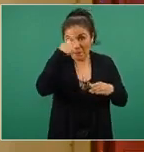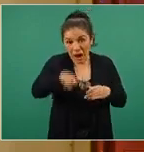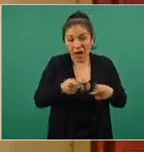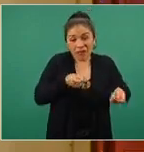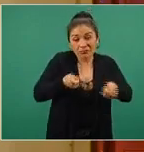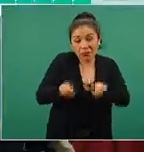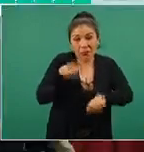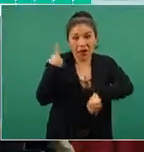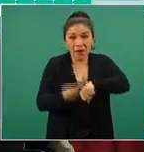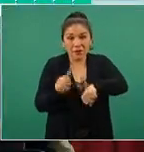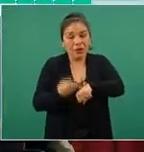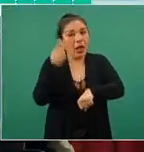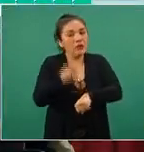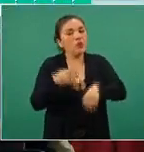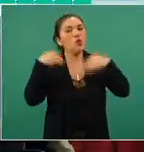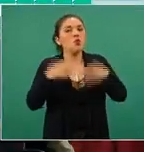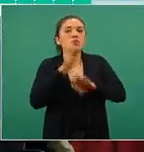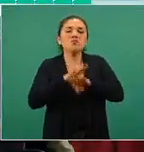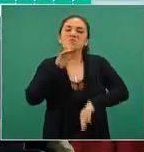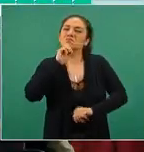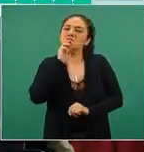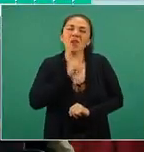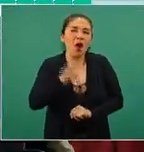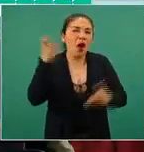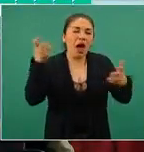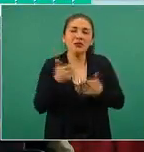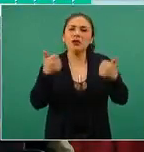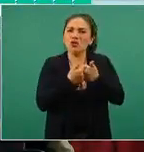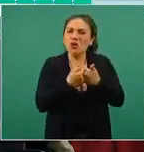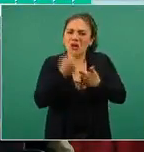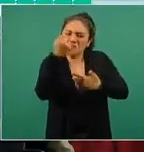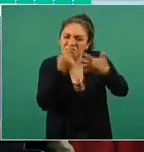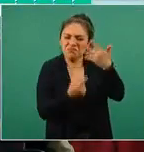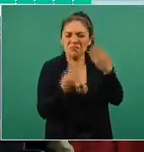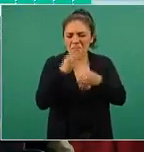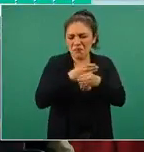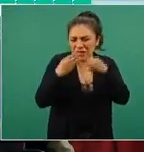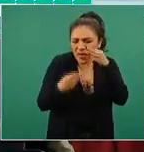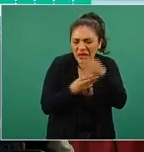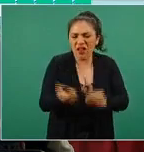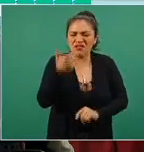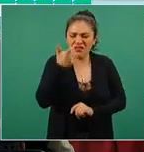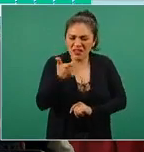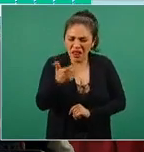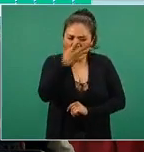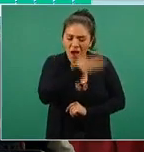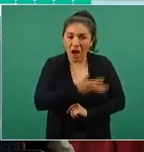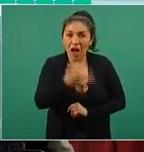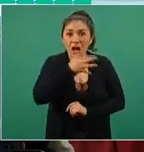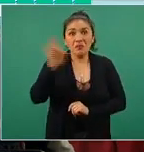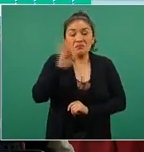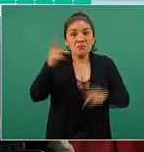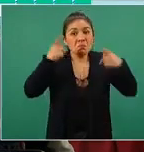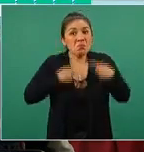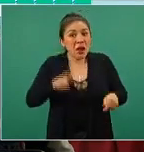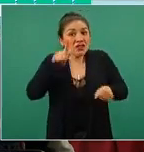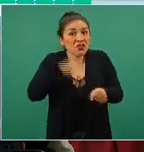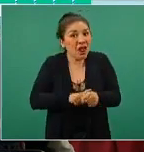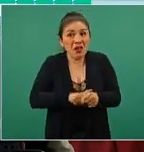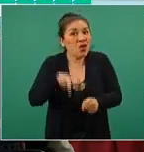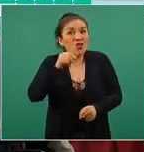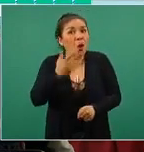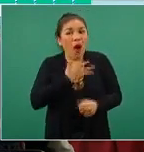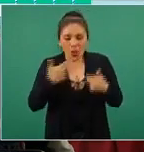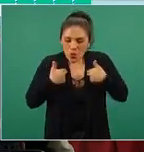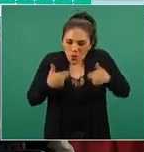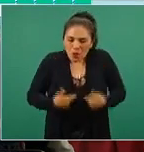la pandemia ha sido sin duda lo mejor. Así tengas todos los recursos materiales financieros, si el capital humano no aportara la calidad y